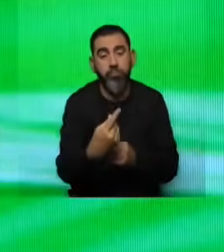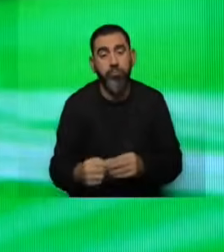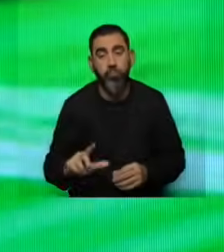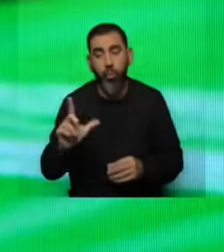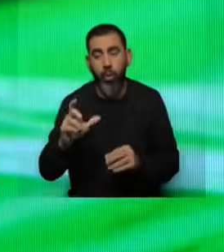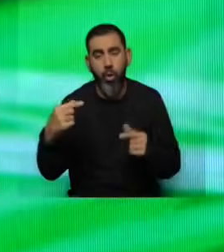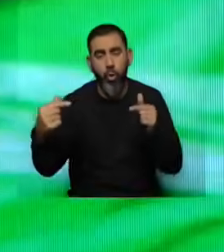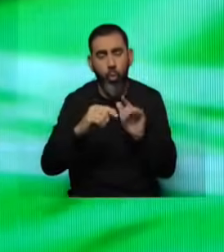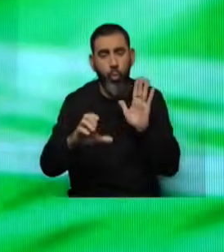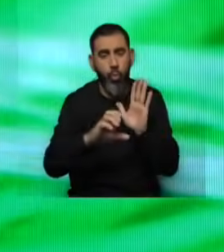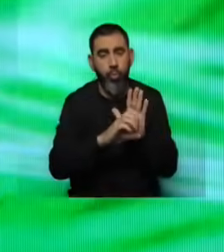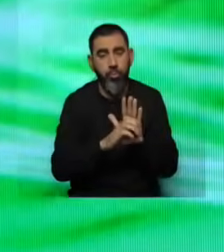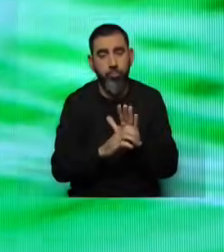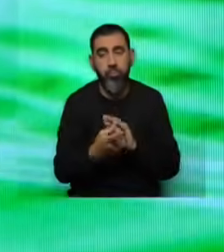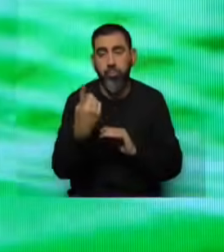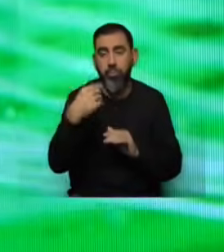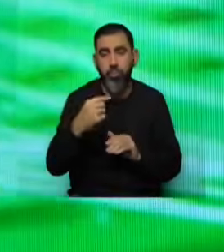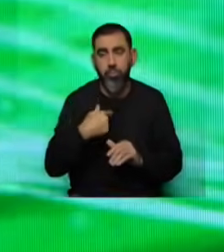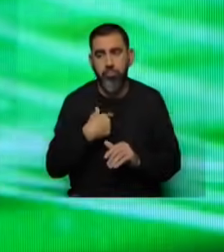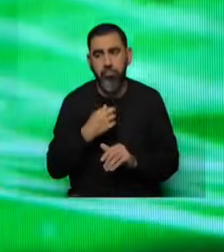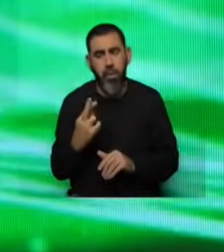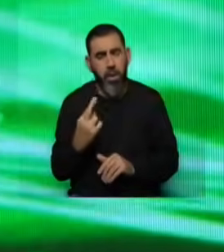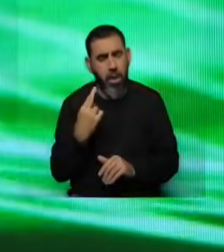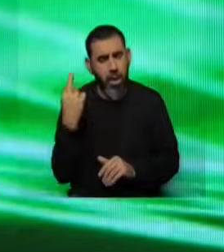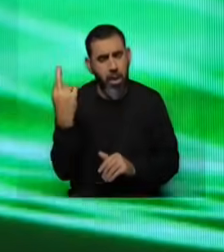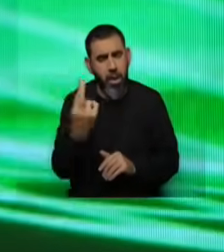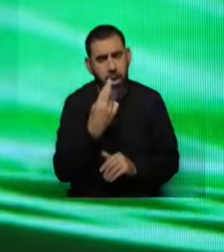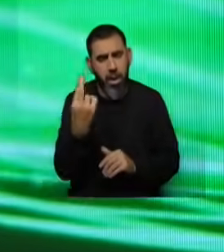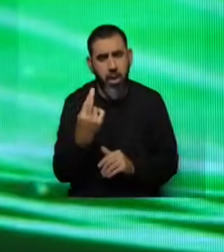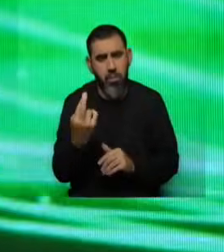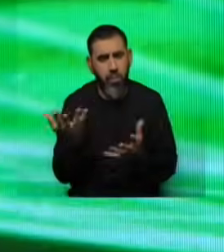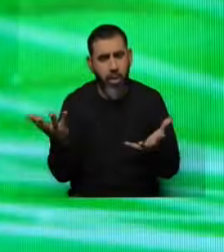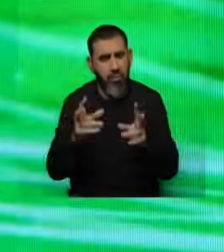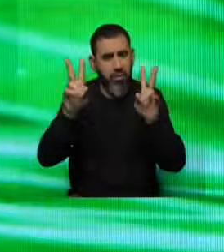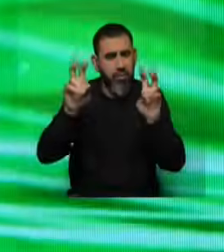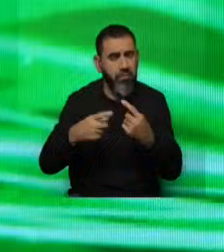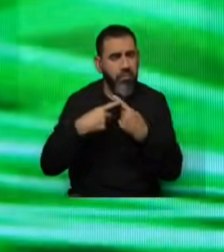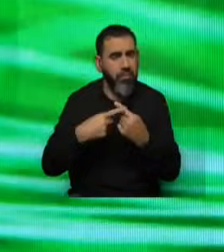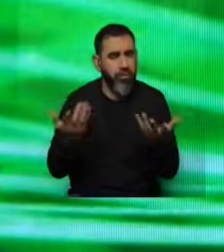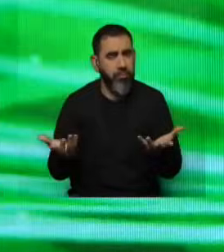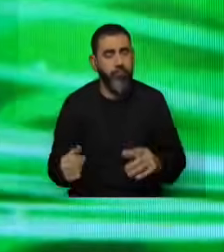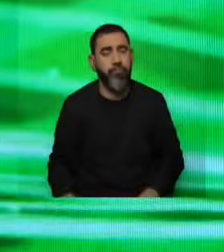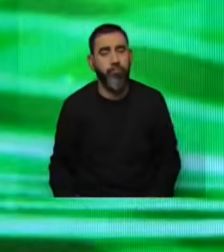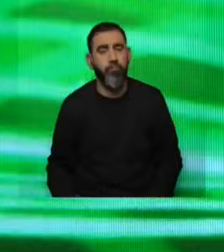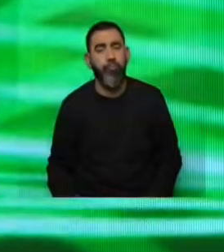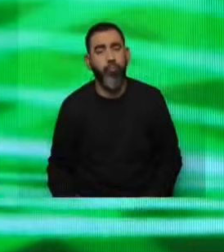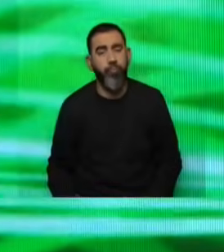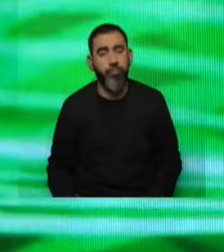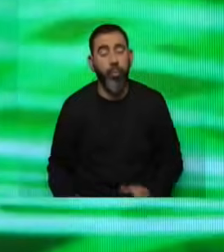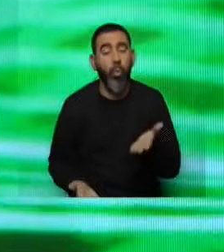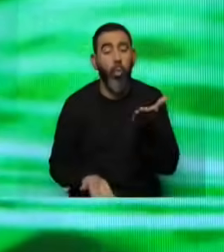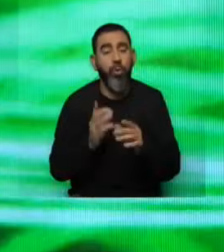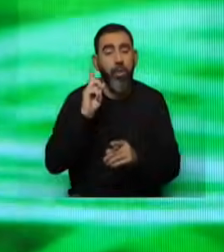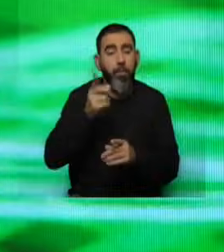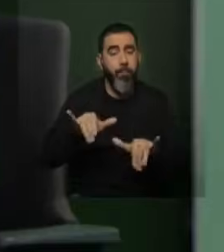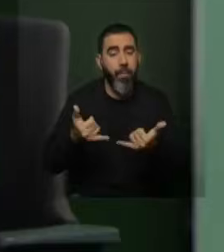inconstitucionalidad alguna y por lo tanto nos llama insisto poderosamente la atención que se coloque ese tema debate cuando es una discusión saldada por la justicia y por el